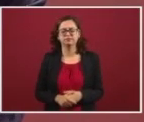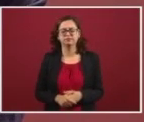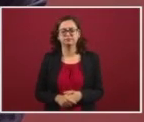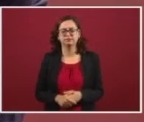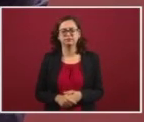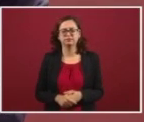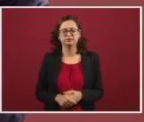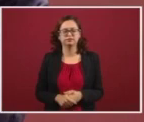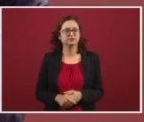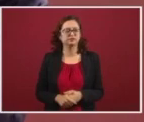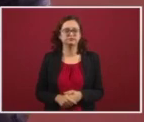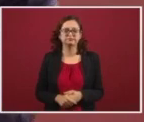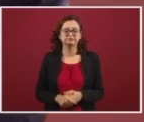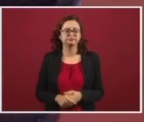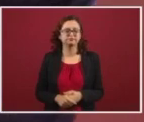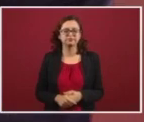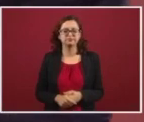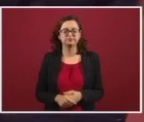Era